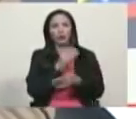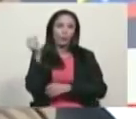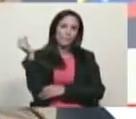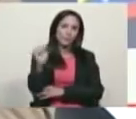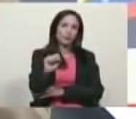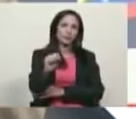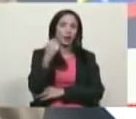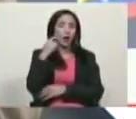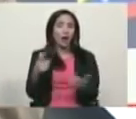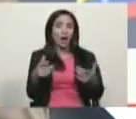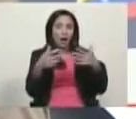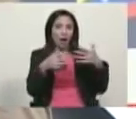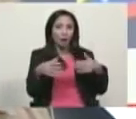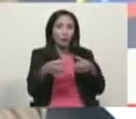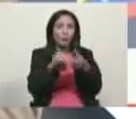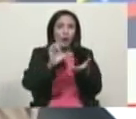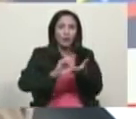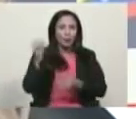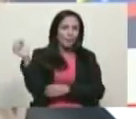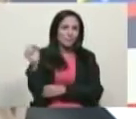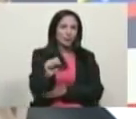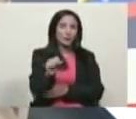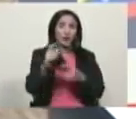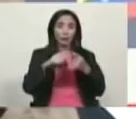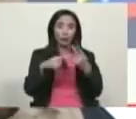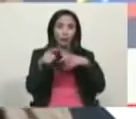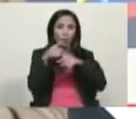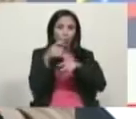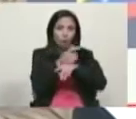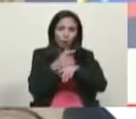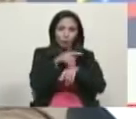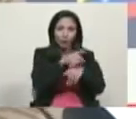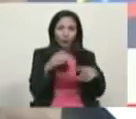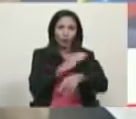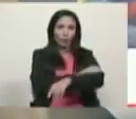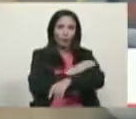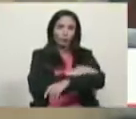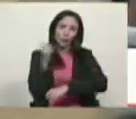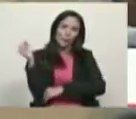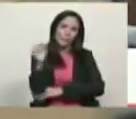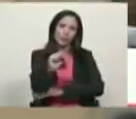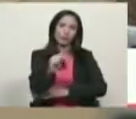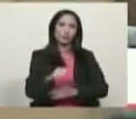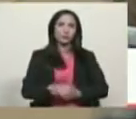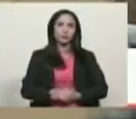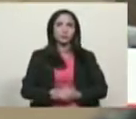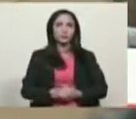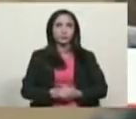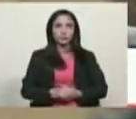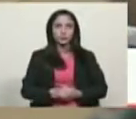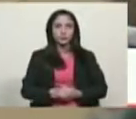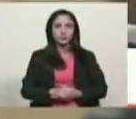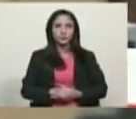esta partida al cartel de Lima y a todos los gobiernos de derecha, impopulares,